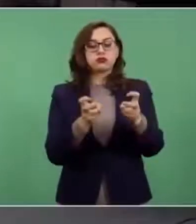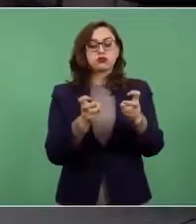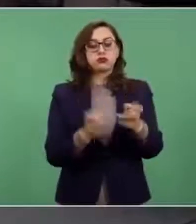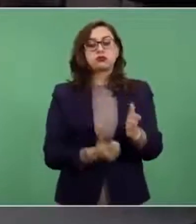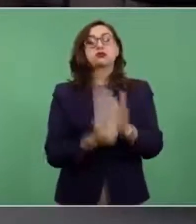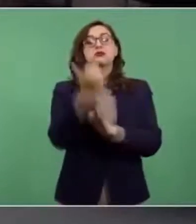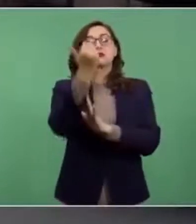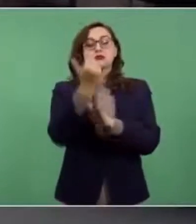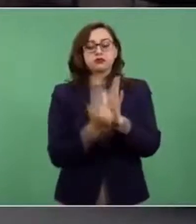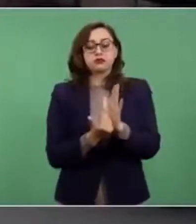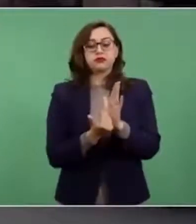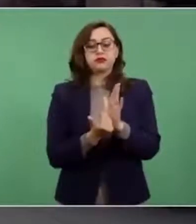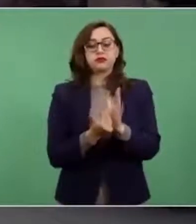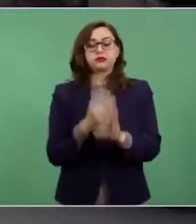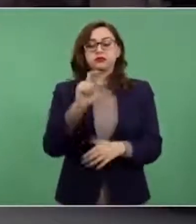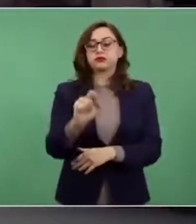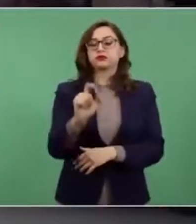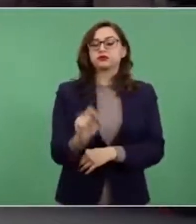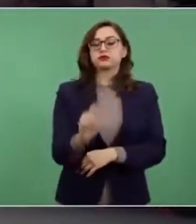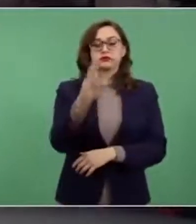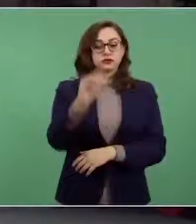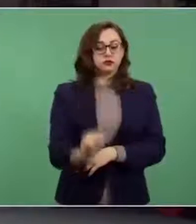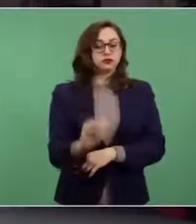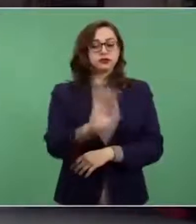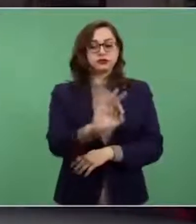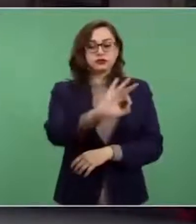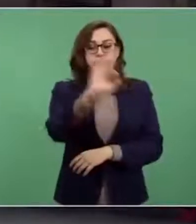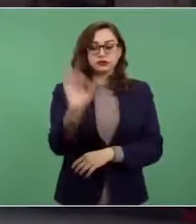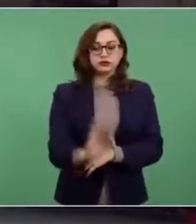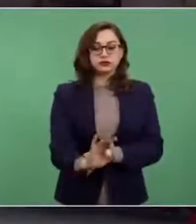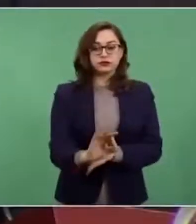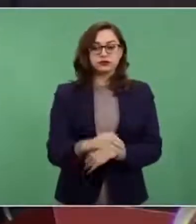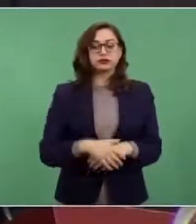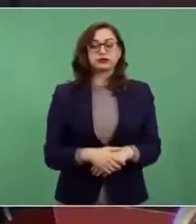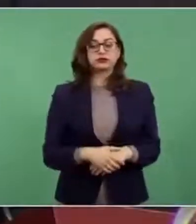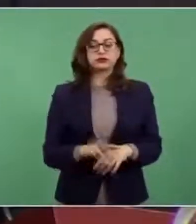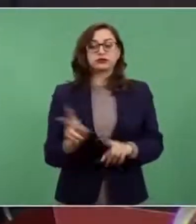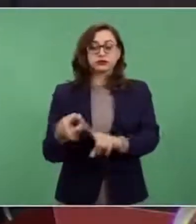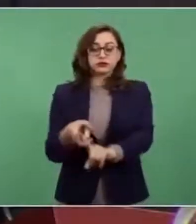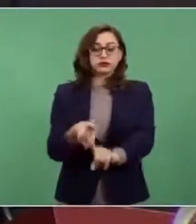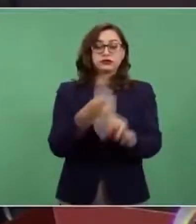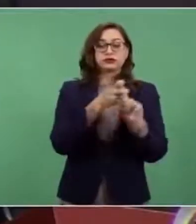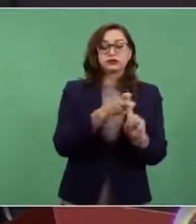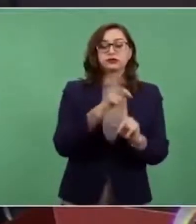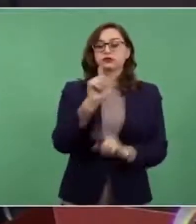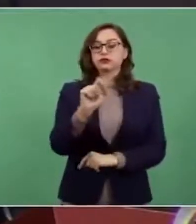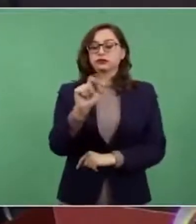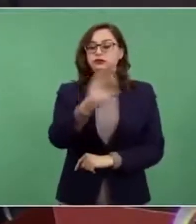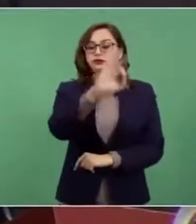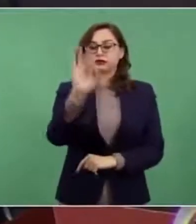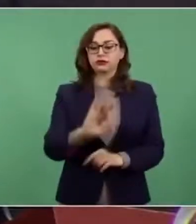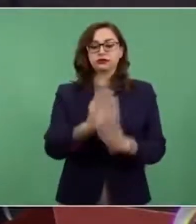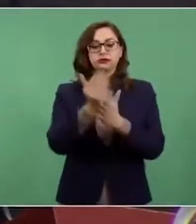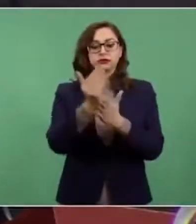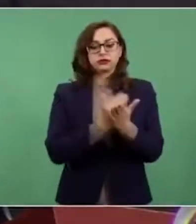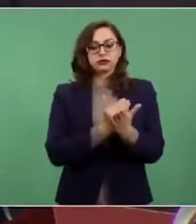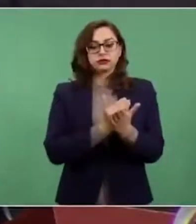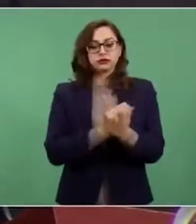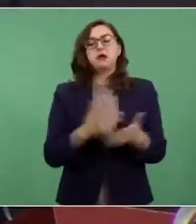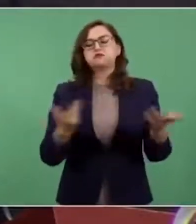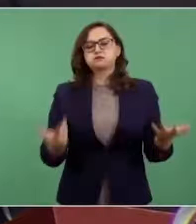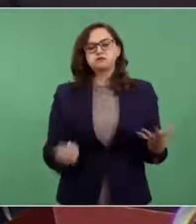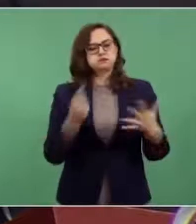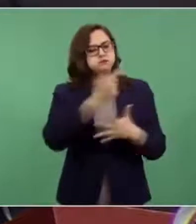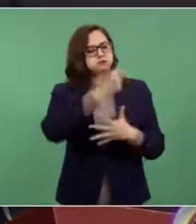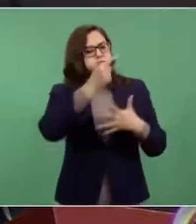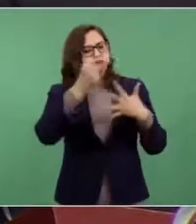bajado en 29%, el secuestro en 20%, y así en